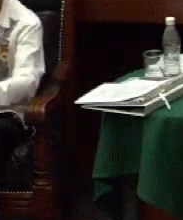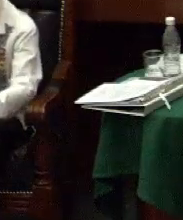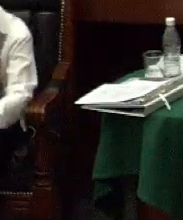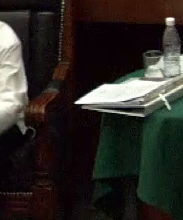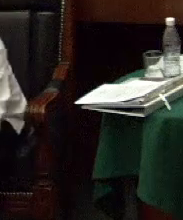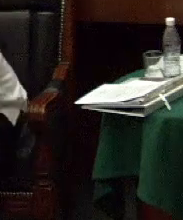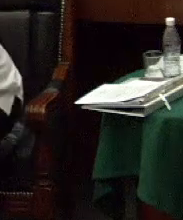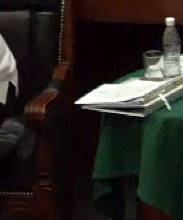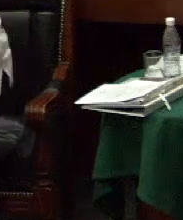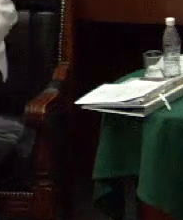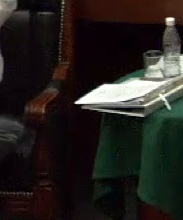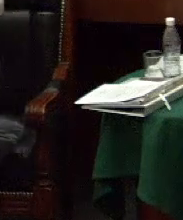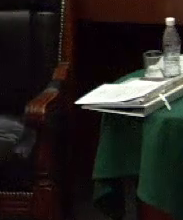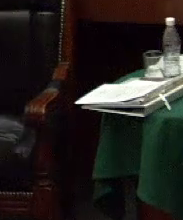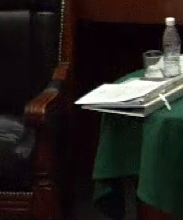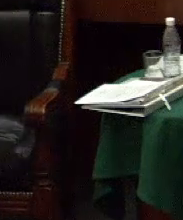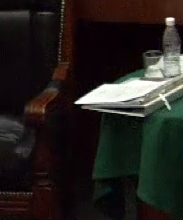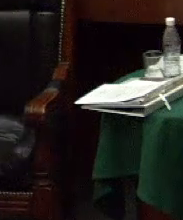interrogantes.